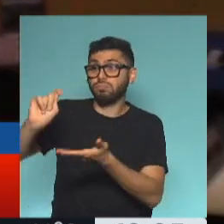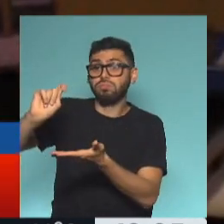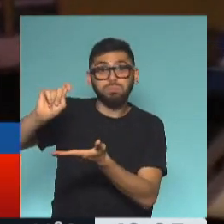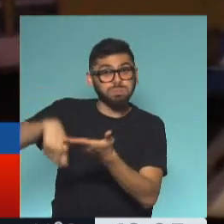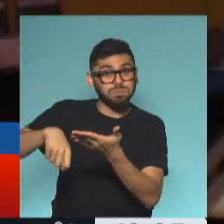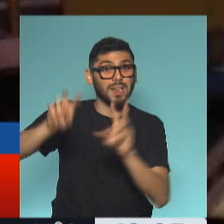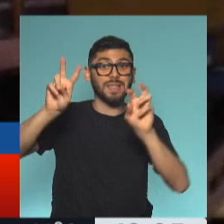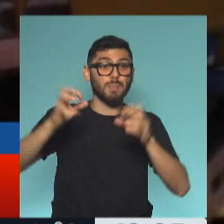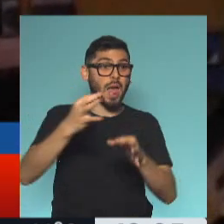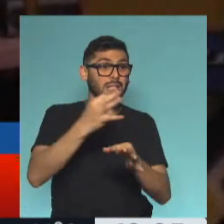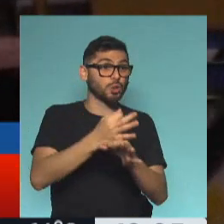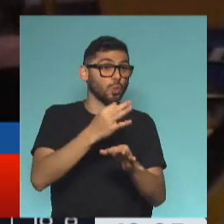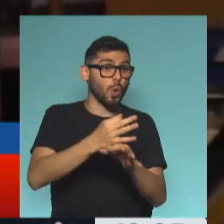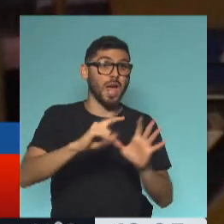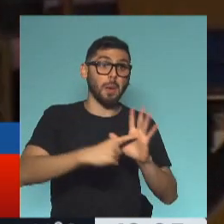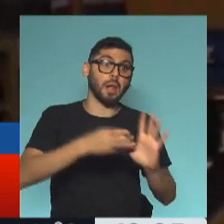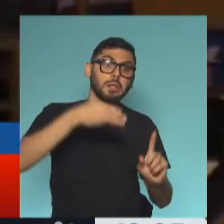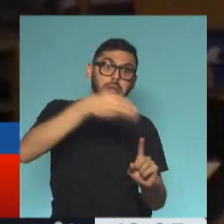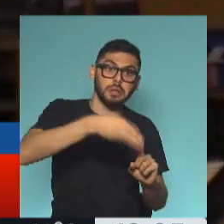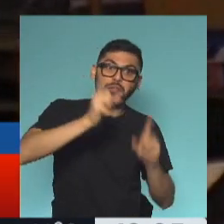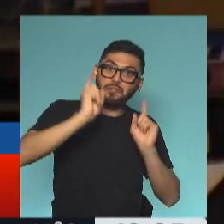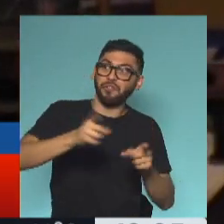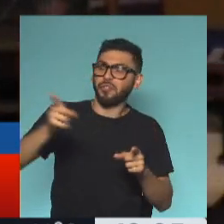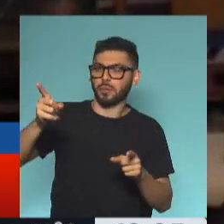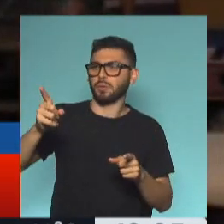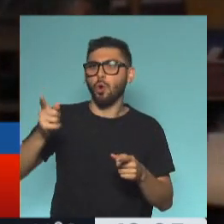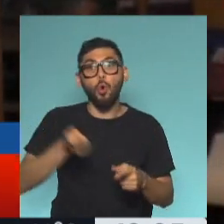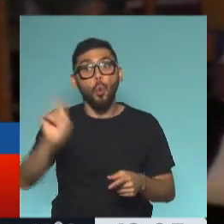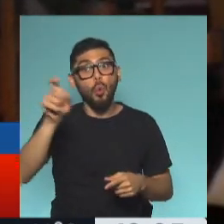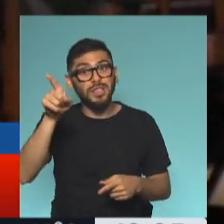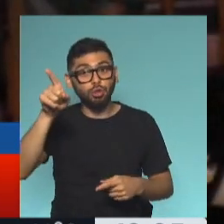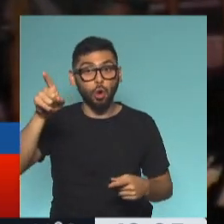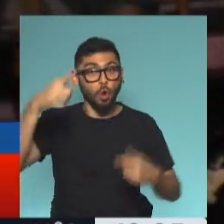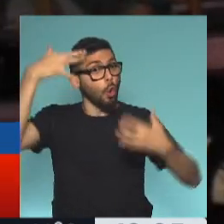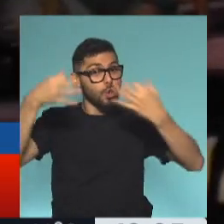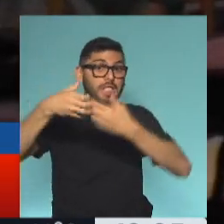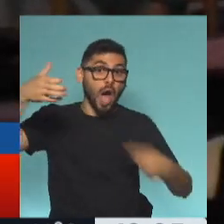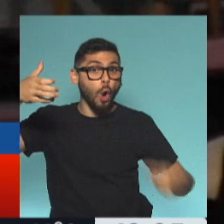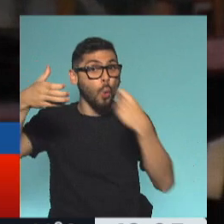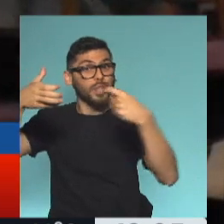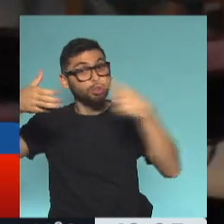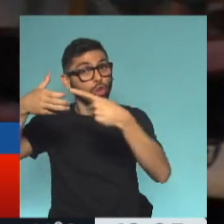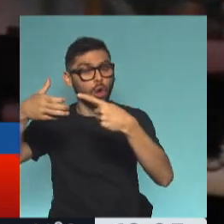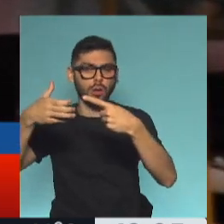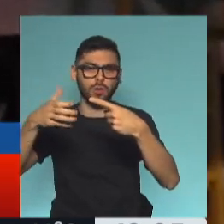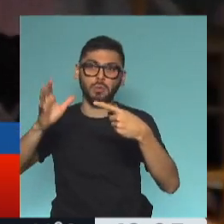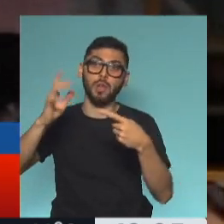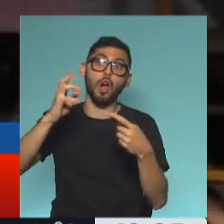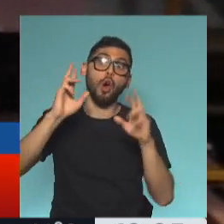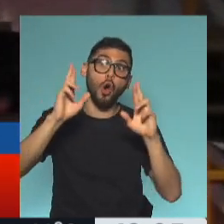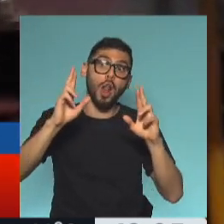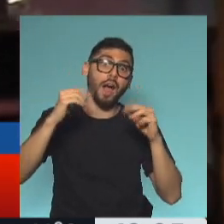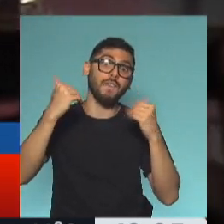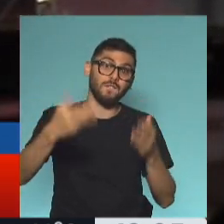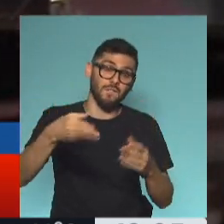en cuanto a la presencialidad de las clases en Ciudad de Buenos Aires. Es que no falló por la presencialidad. No. Ojalá hubiera fallado por la